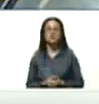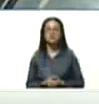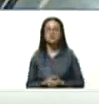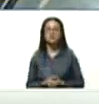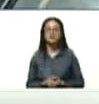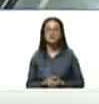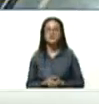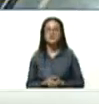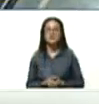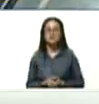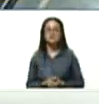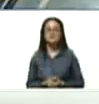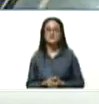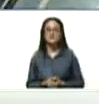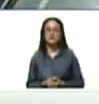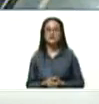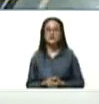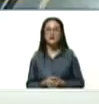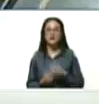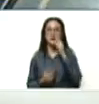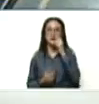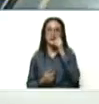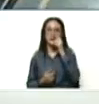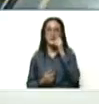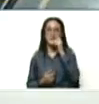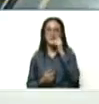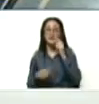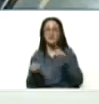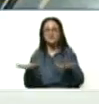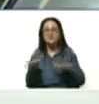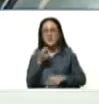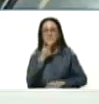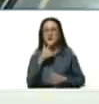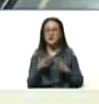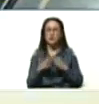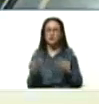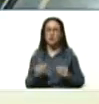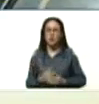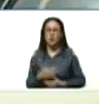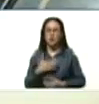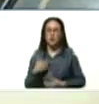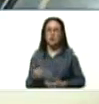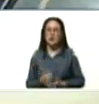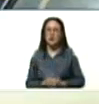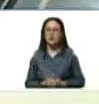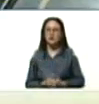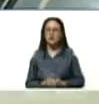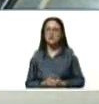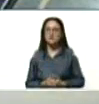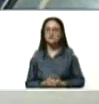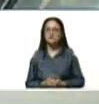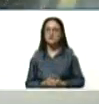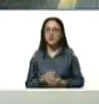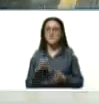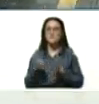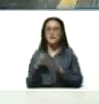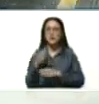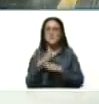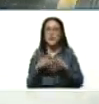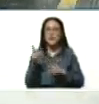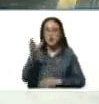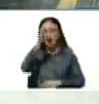Bueno, verdaderamente, miren, vamos a ponerla bella, todo bello, bello. Vamos a meterle 1.5 metros a